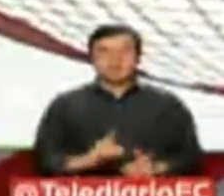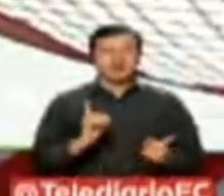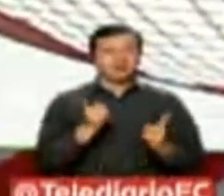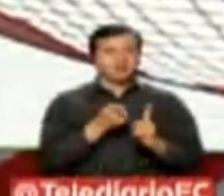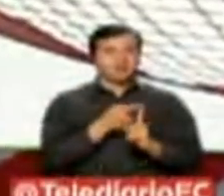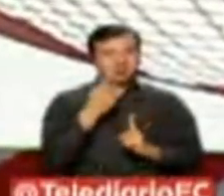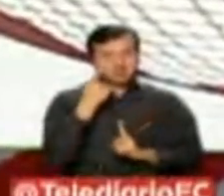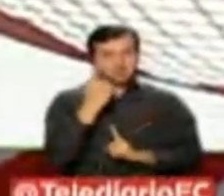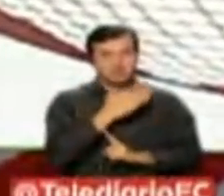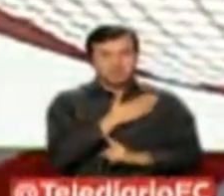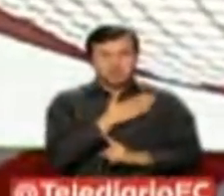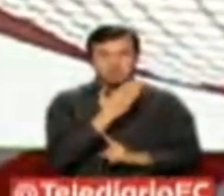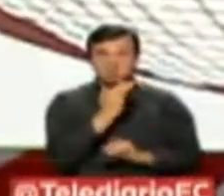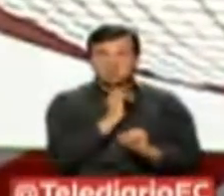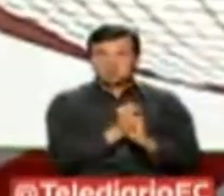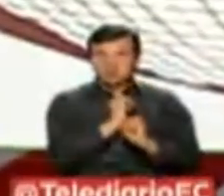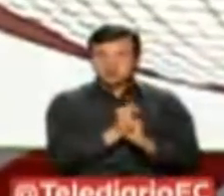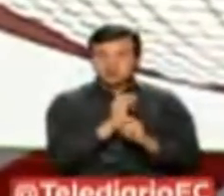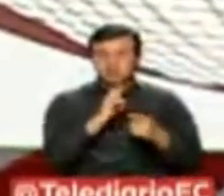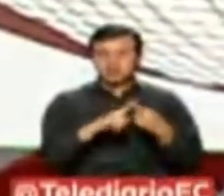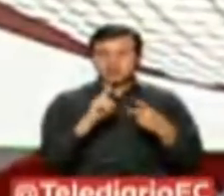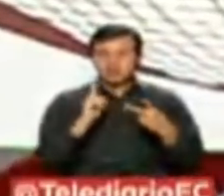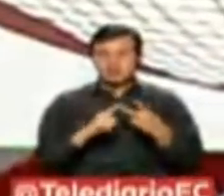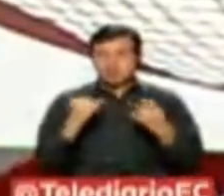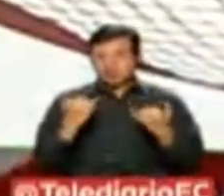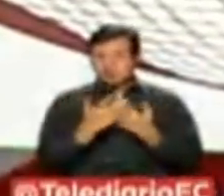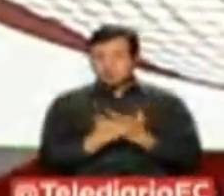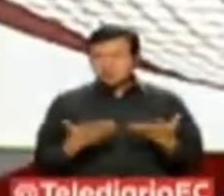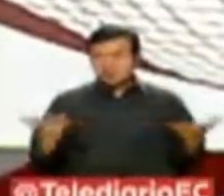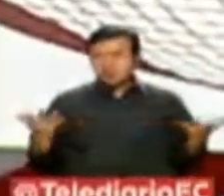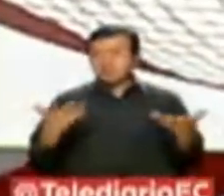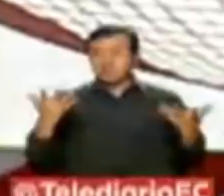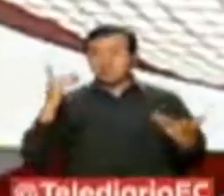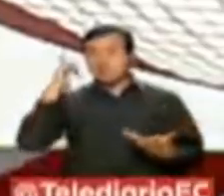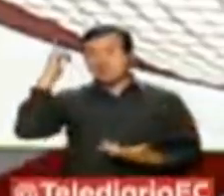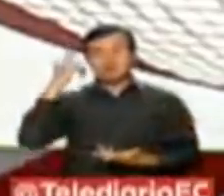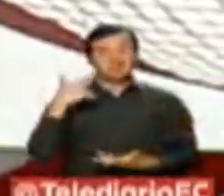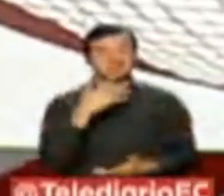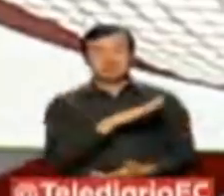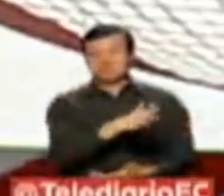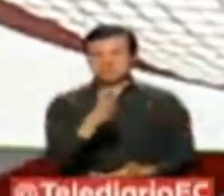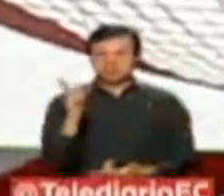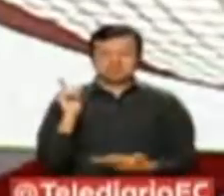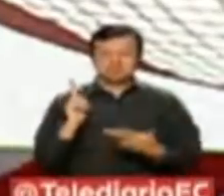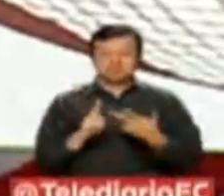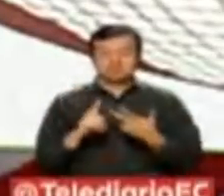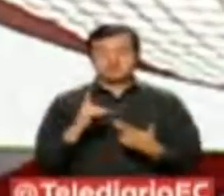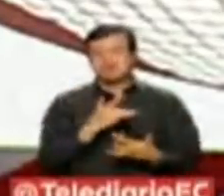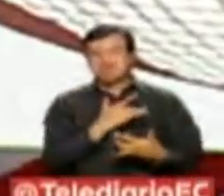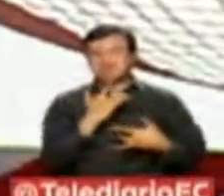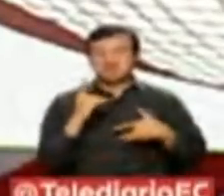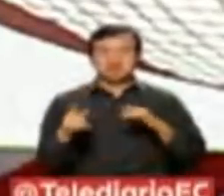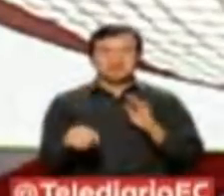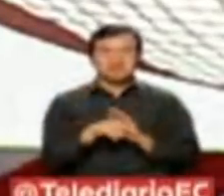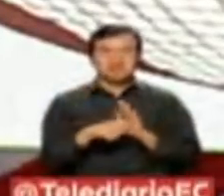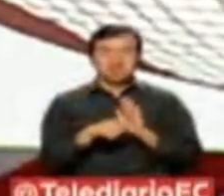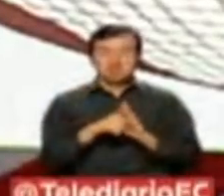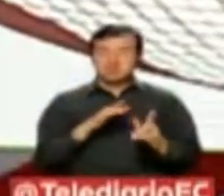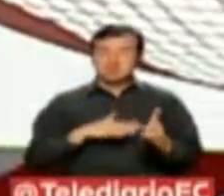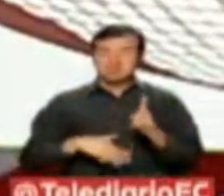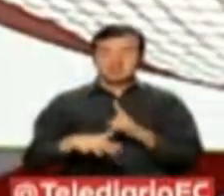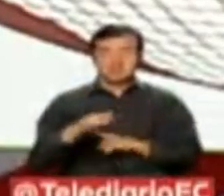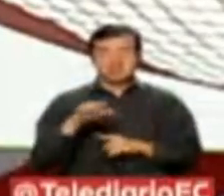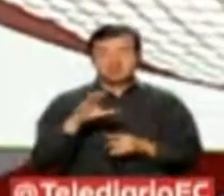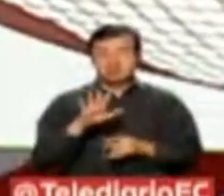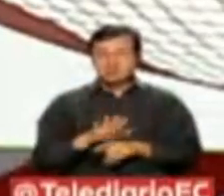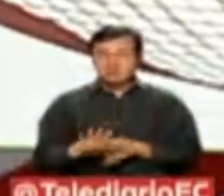lesión de la confianza en institución 2 en este momento un vacío de liderazgo 3 un estado de ánimo negativo respecto a la situación de la